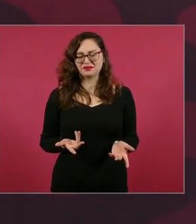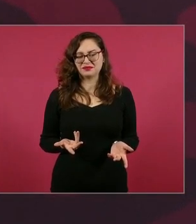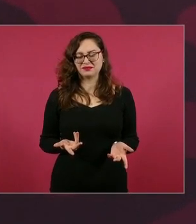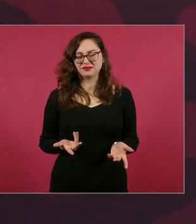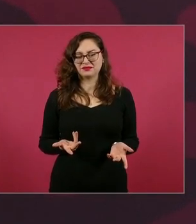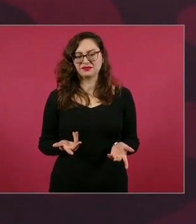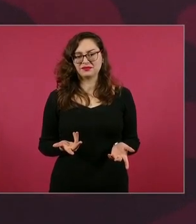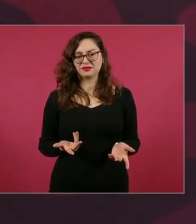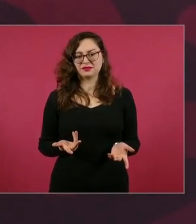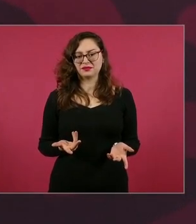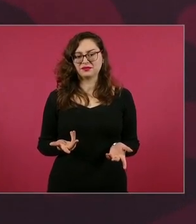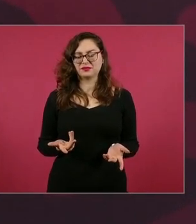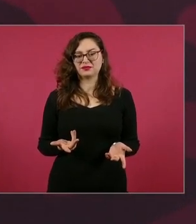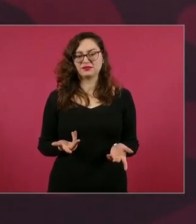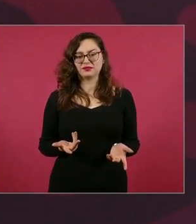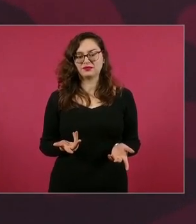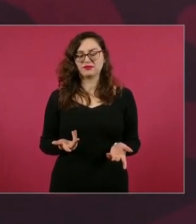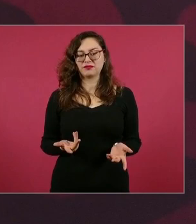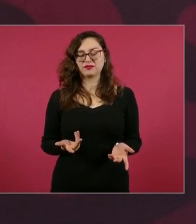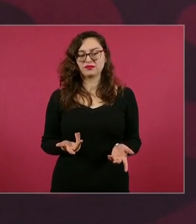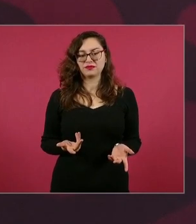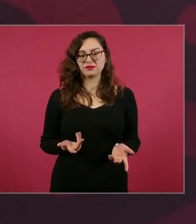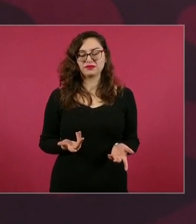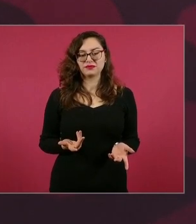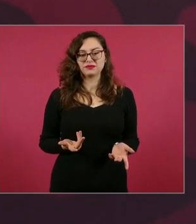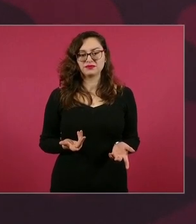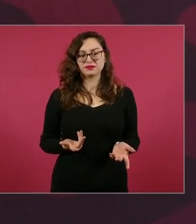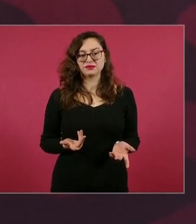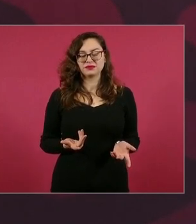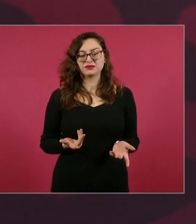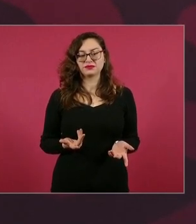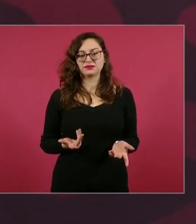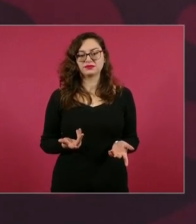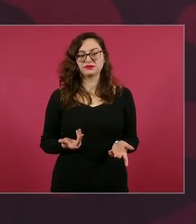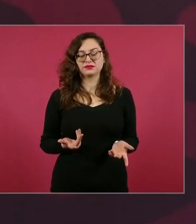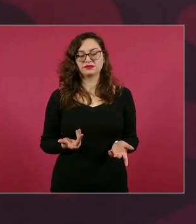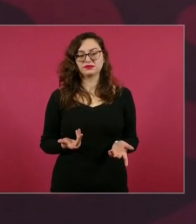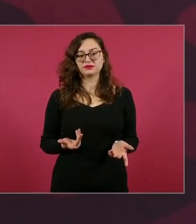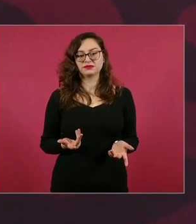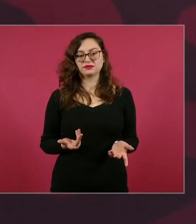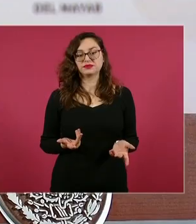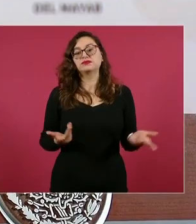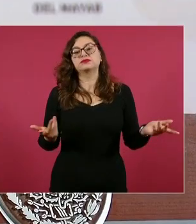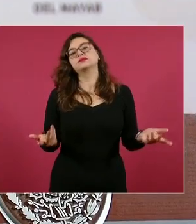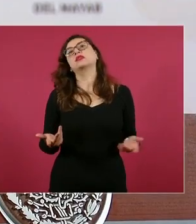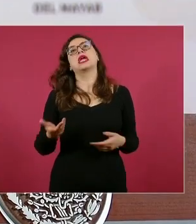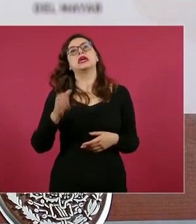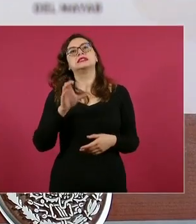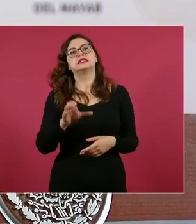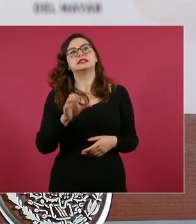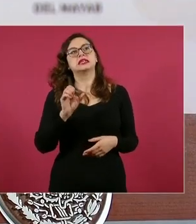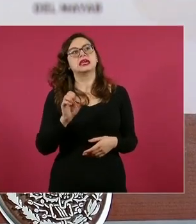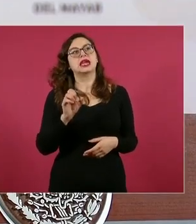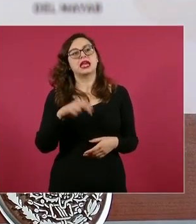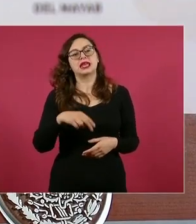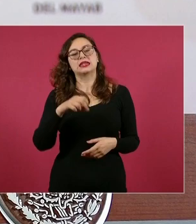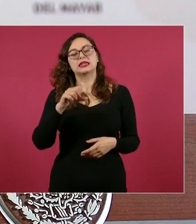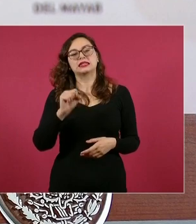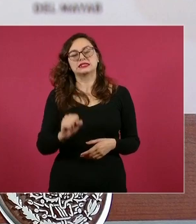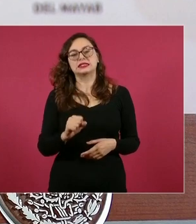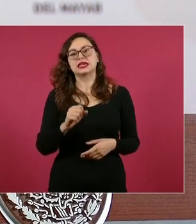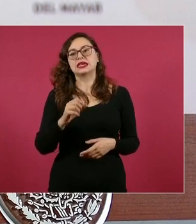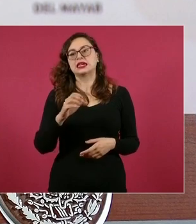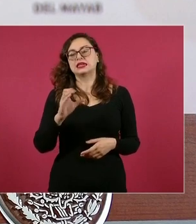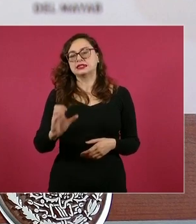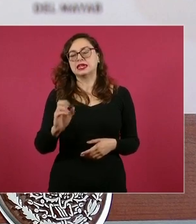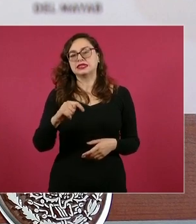antes o existe todavía en el pri la CNC la la